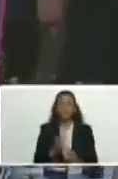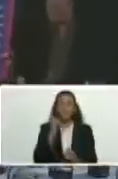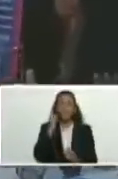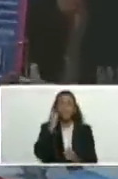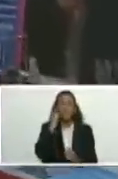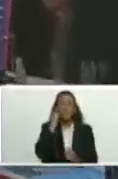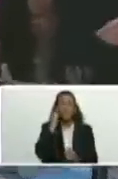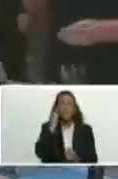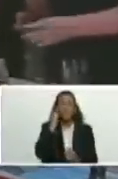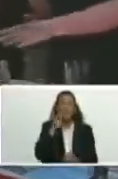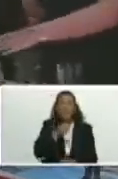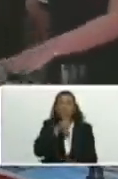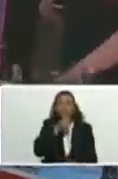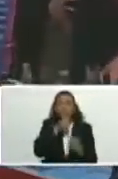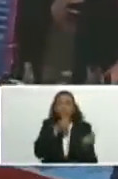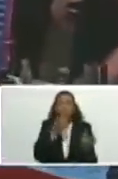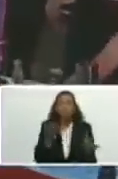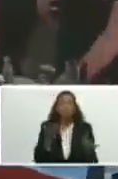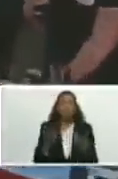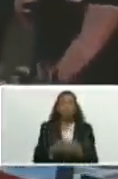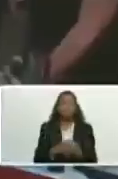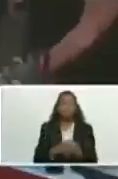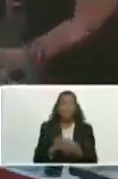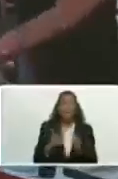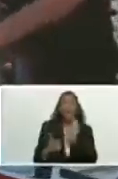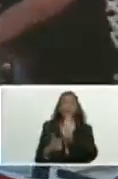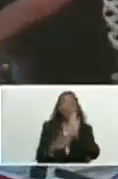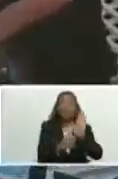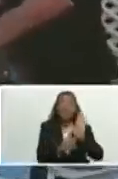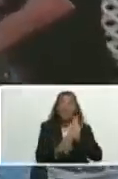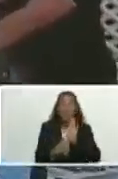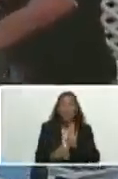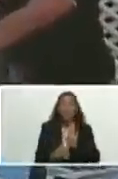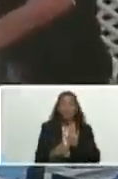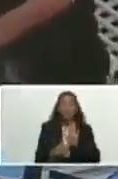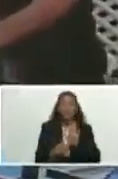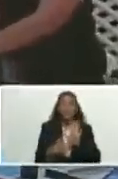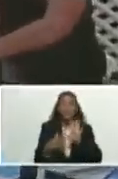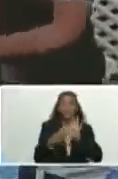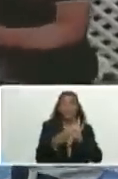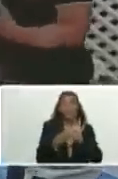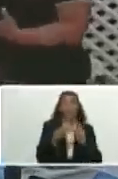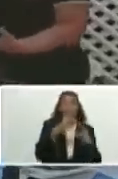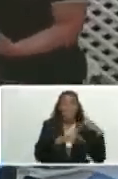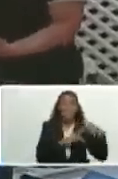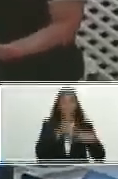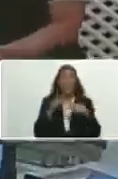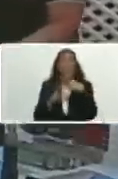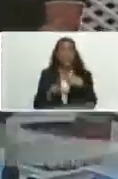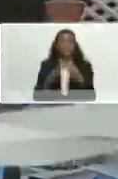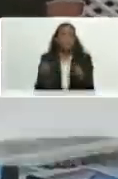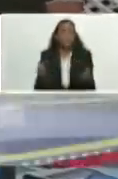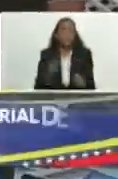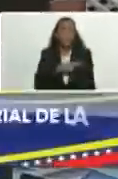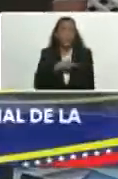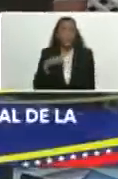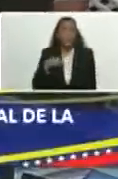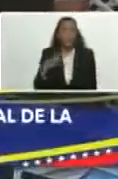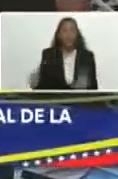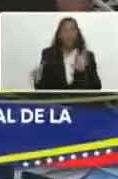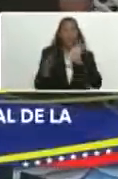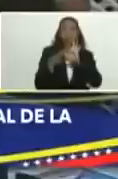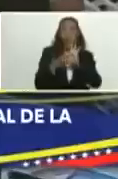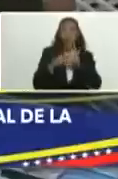escuchen. Ok. Bueno, por aquí podemos tener una demostración de lo que ha sido el encadenamiento productivo. Nosotros hemos hecho una alianza